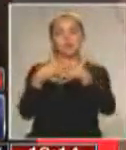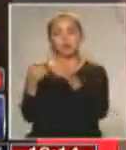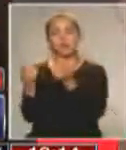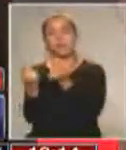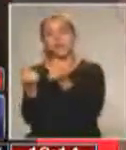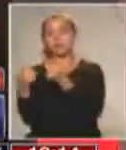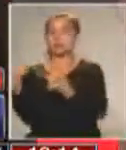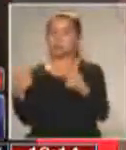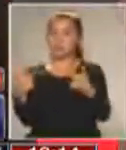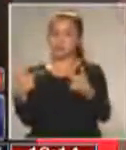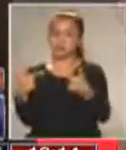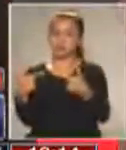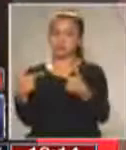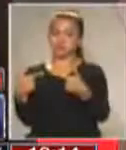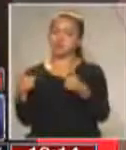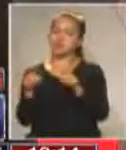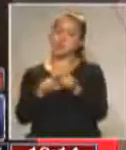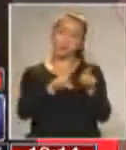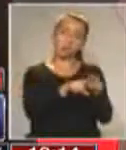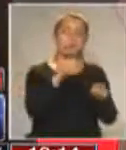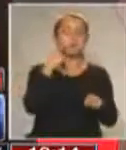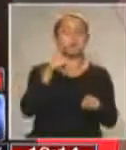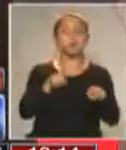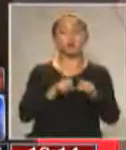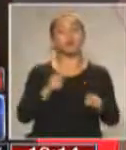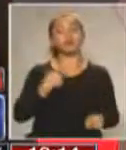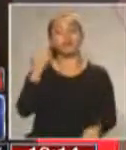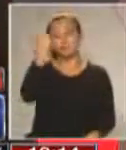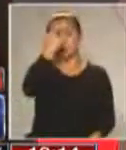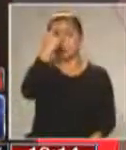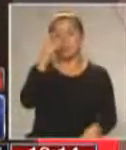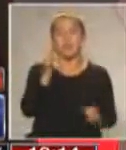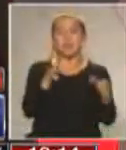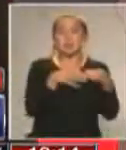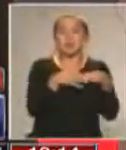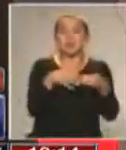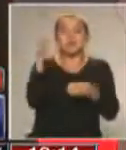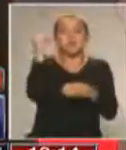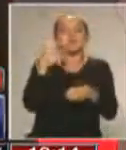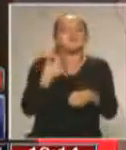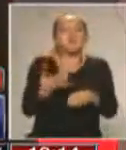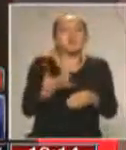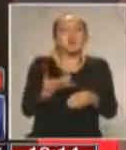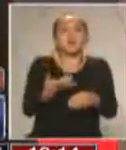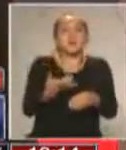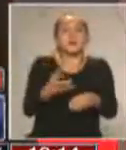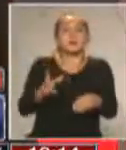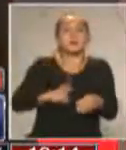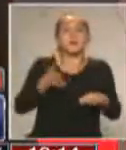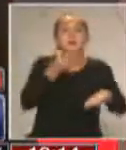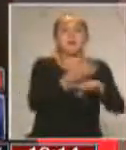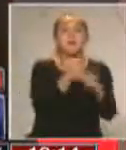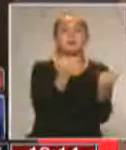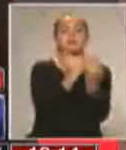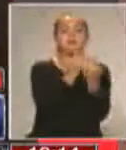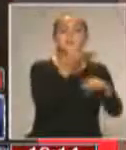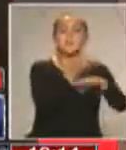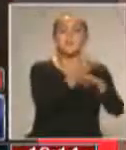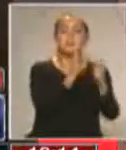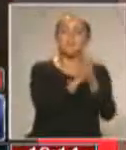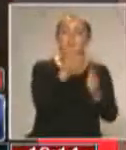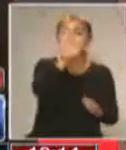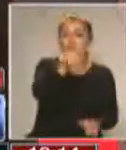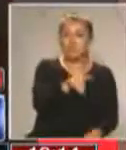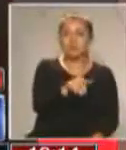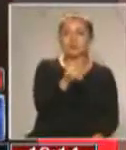la política. Y eso es lo que a nosotros también nos preocupa. Acá no sabemos por qué el señor Luksic va a esa reunión, por qué pide que vaya el